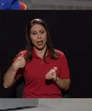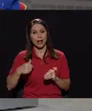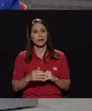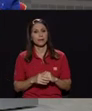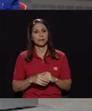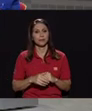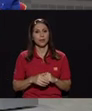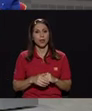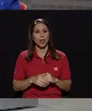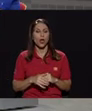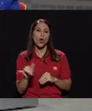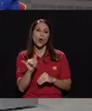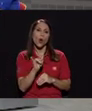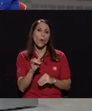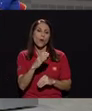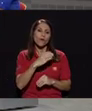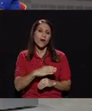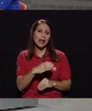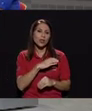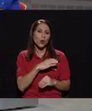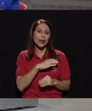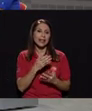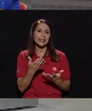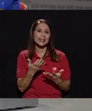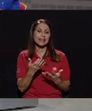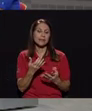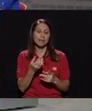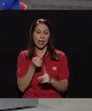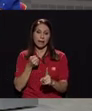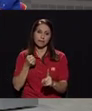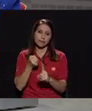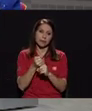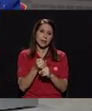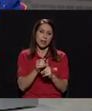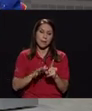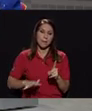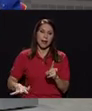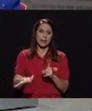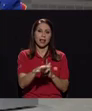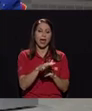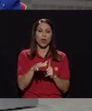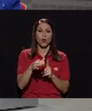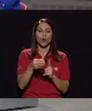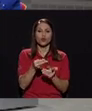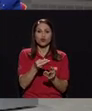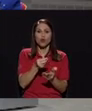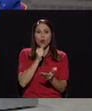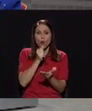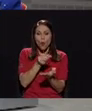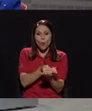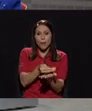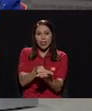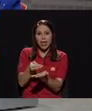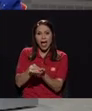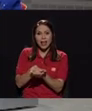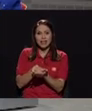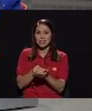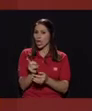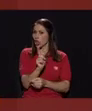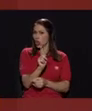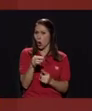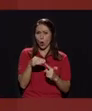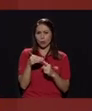Olman, como factores que han impactado los humedales, no tanto en este país,